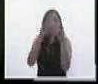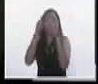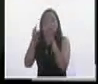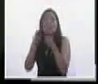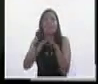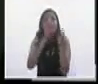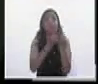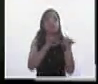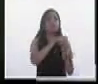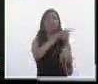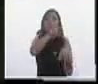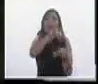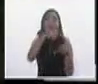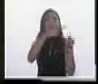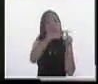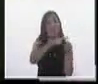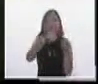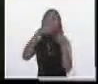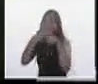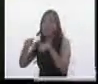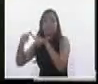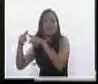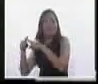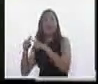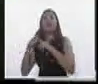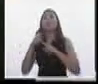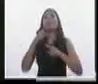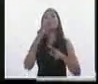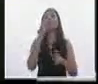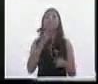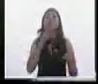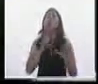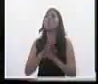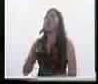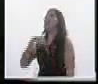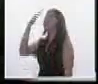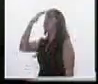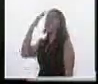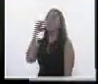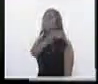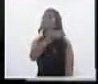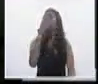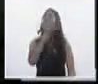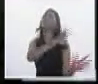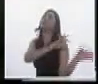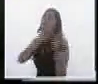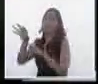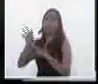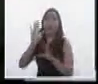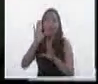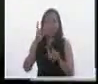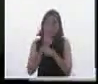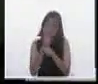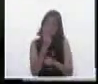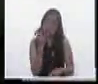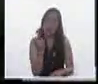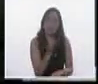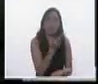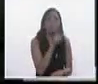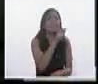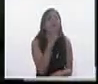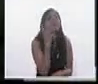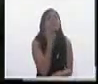útil y valioso Y no hablar en nombre de ellos sino junto con ellos y saber qué es lo lo que ellos requieren y